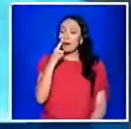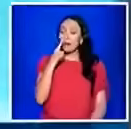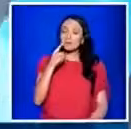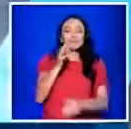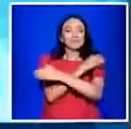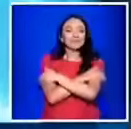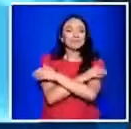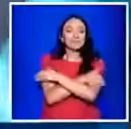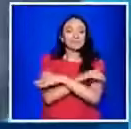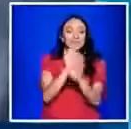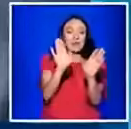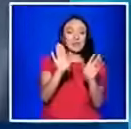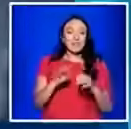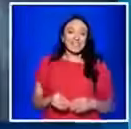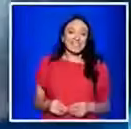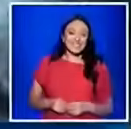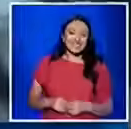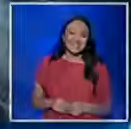Un abrazo para todos.